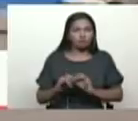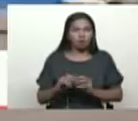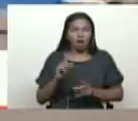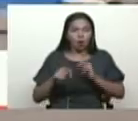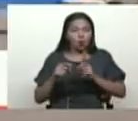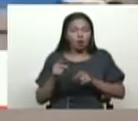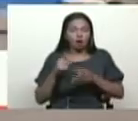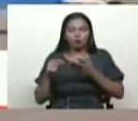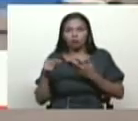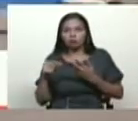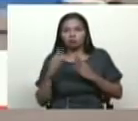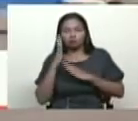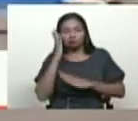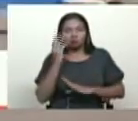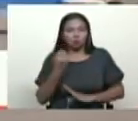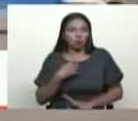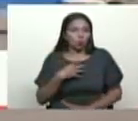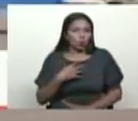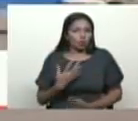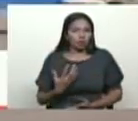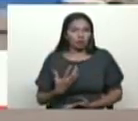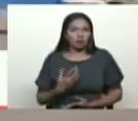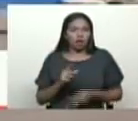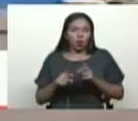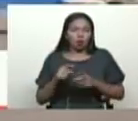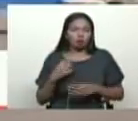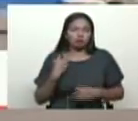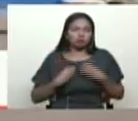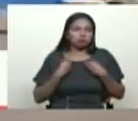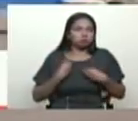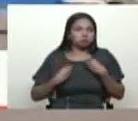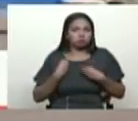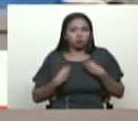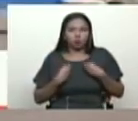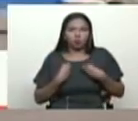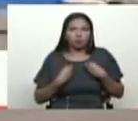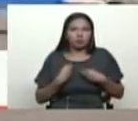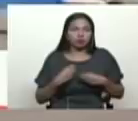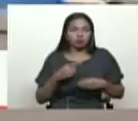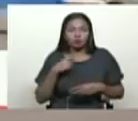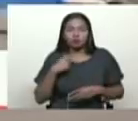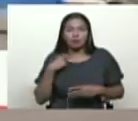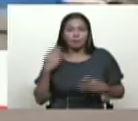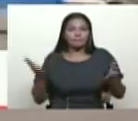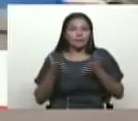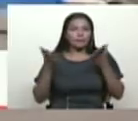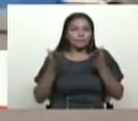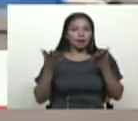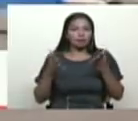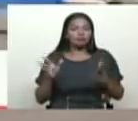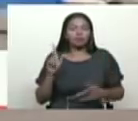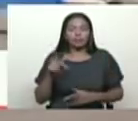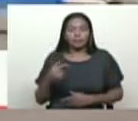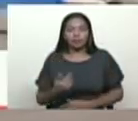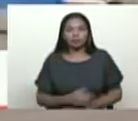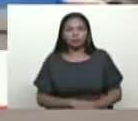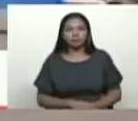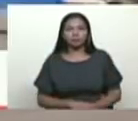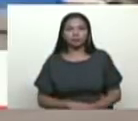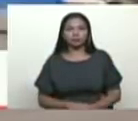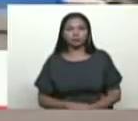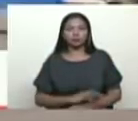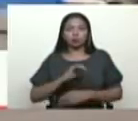dormir, qué cosas les angustian, qué cosas los motivan. Un